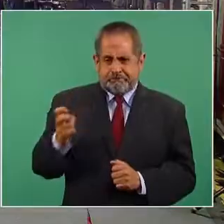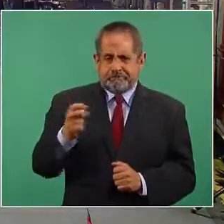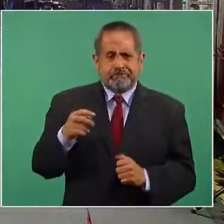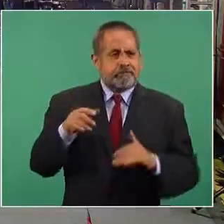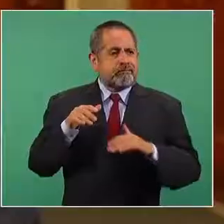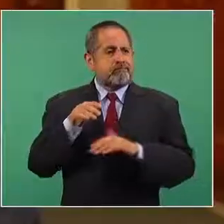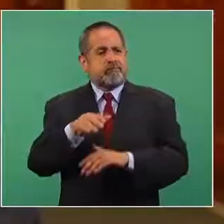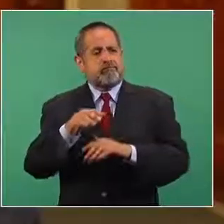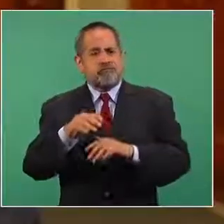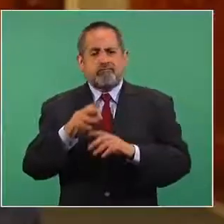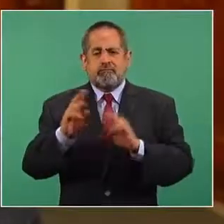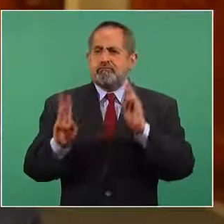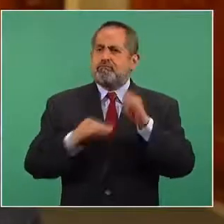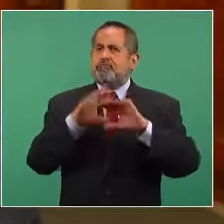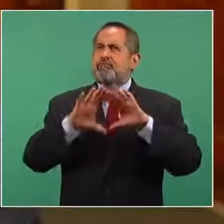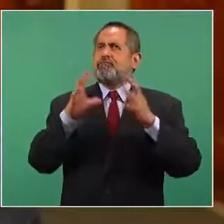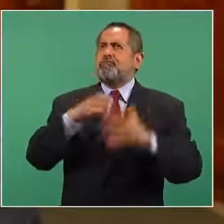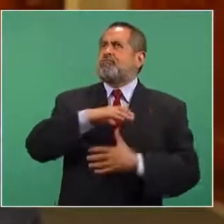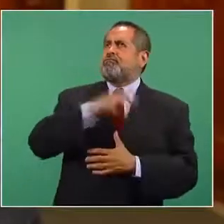encuentro.